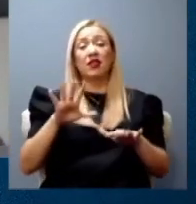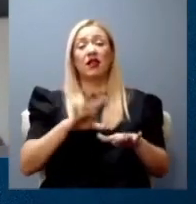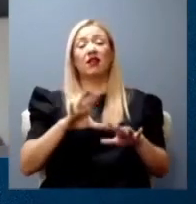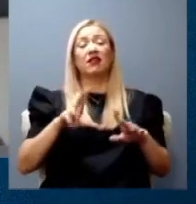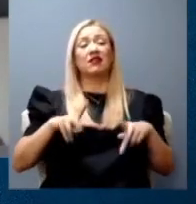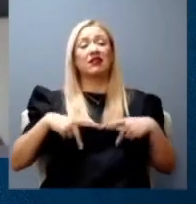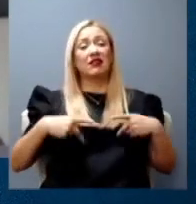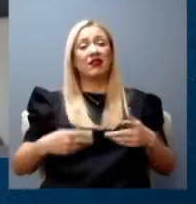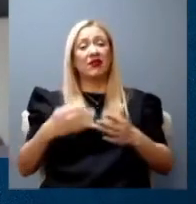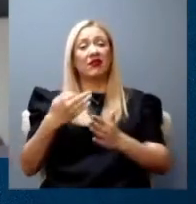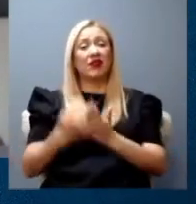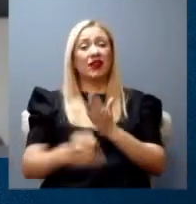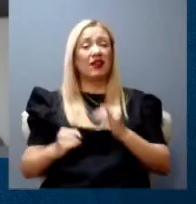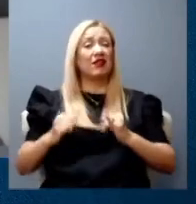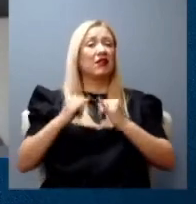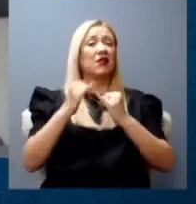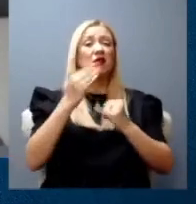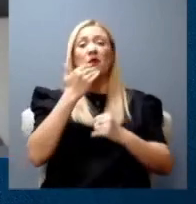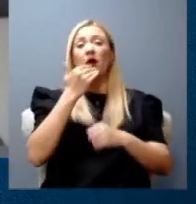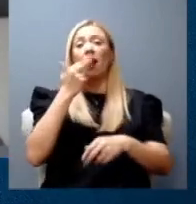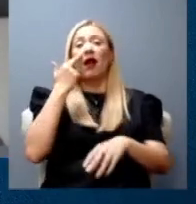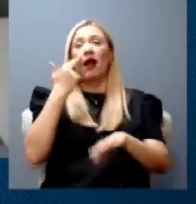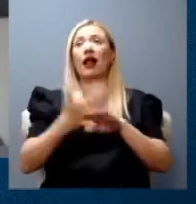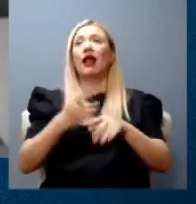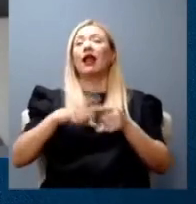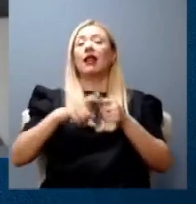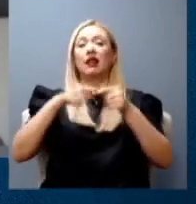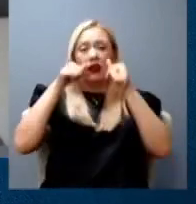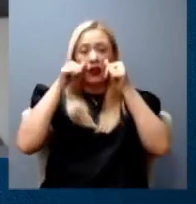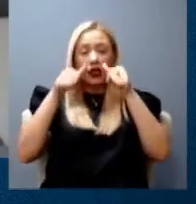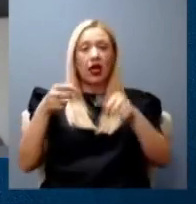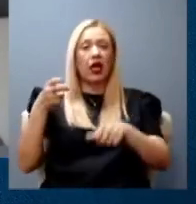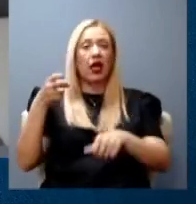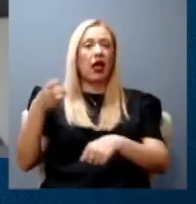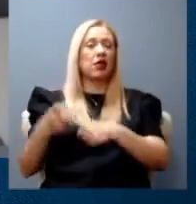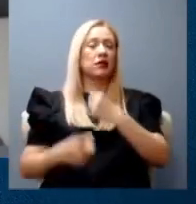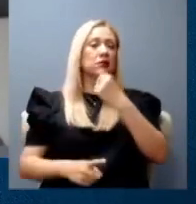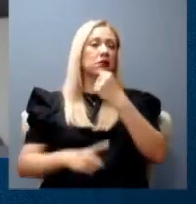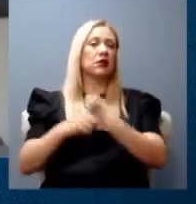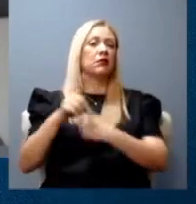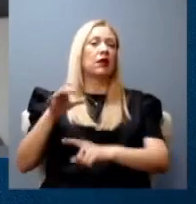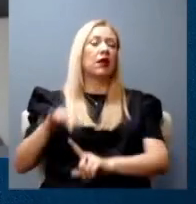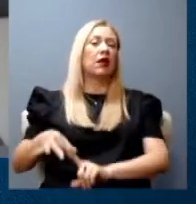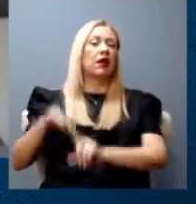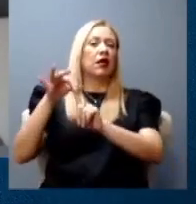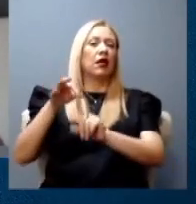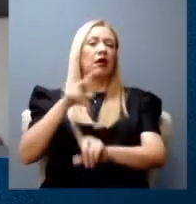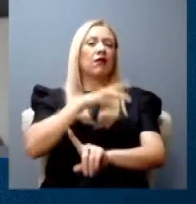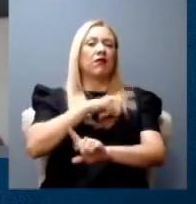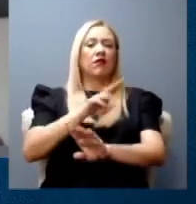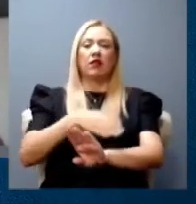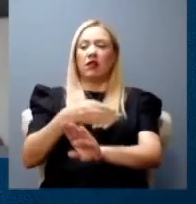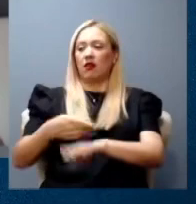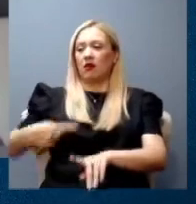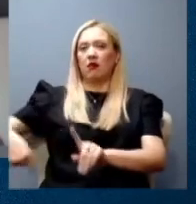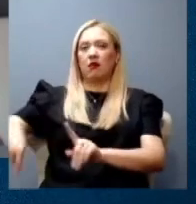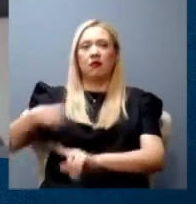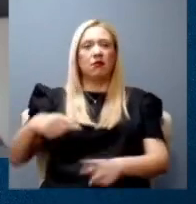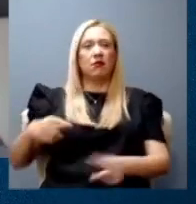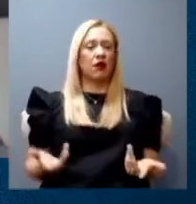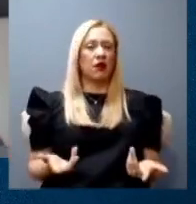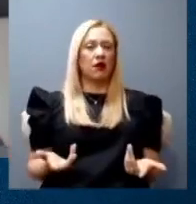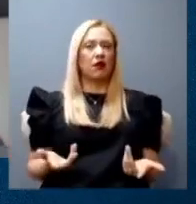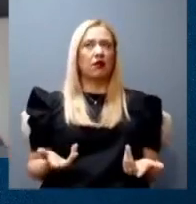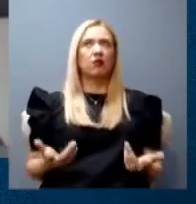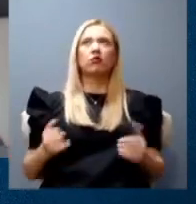entidades que tienen la responsabilidad de atender a las víctimas, es decir, que con las